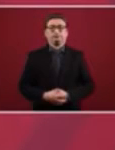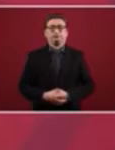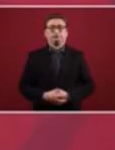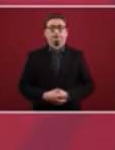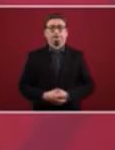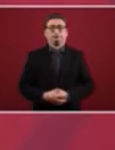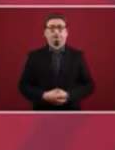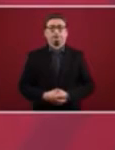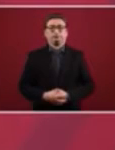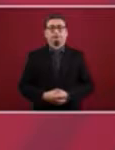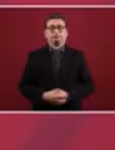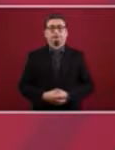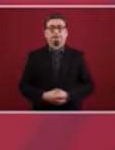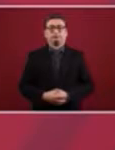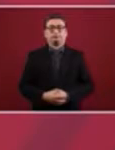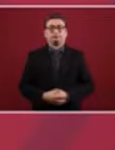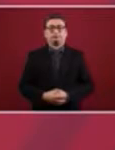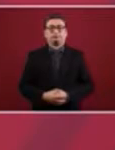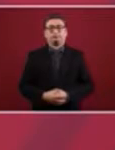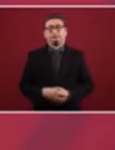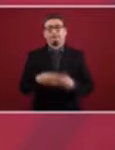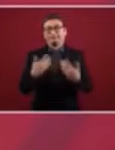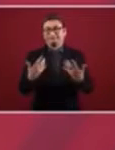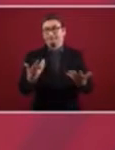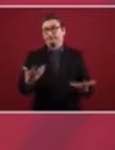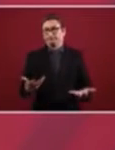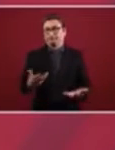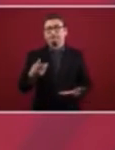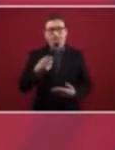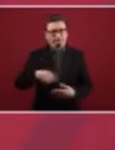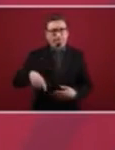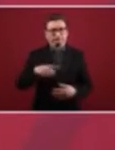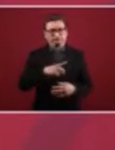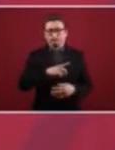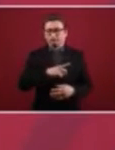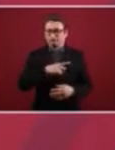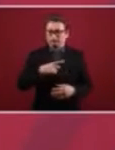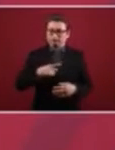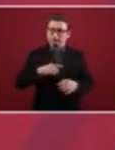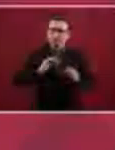Entonces, se tienen que tranquilizar, serenar,